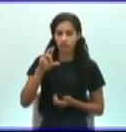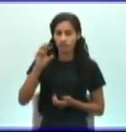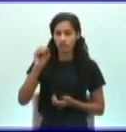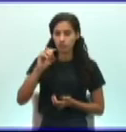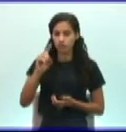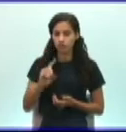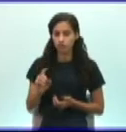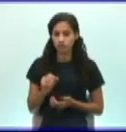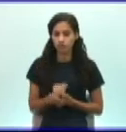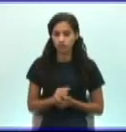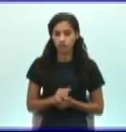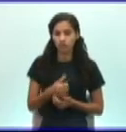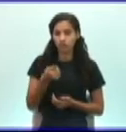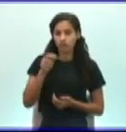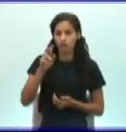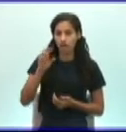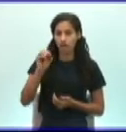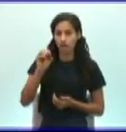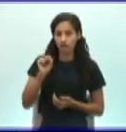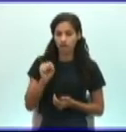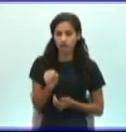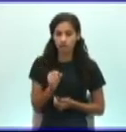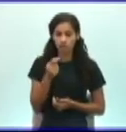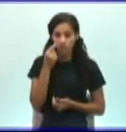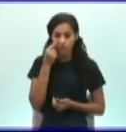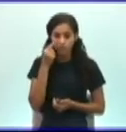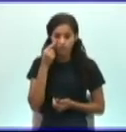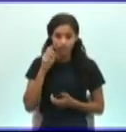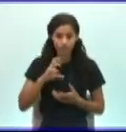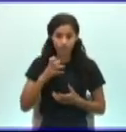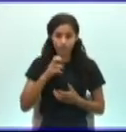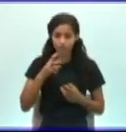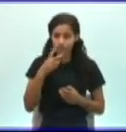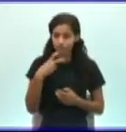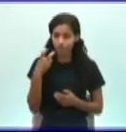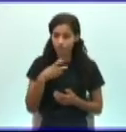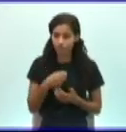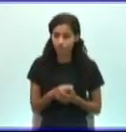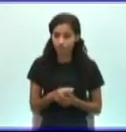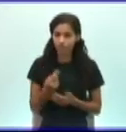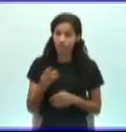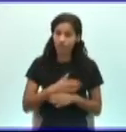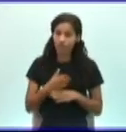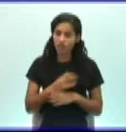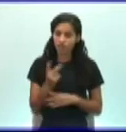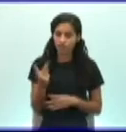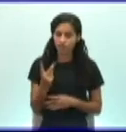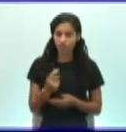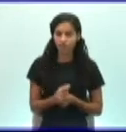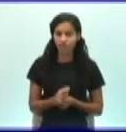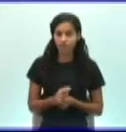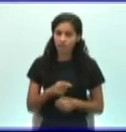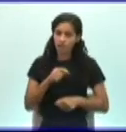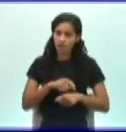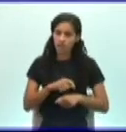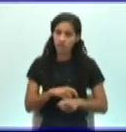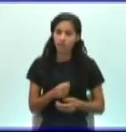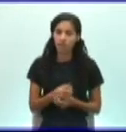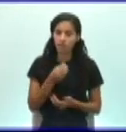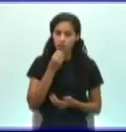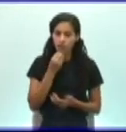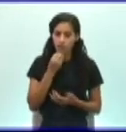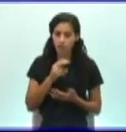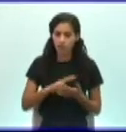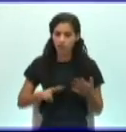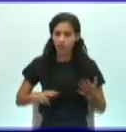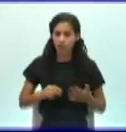Arroz, aros. ¿Escucharon la pronunciación? Varía en cada palabra. Les dejo unos segundos para que